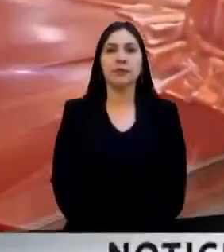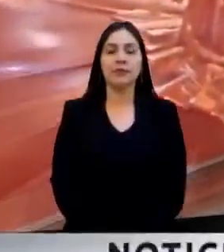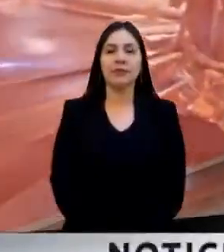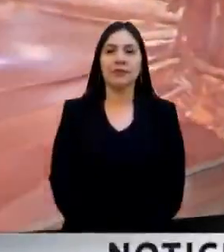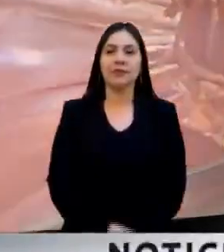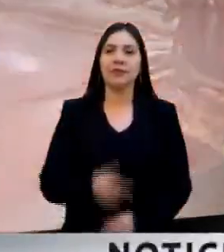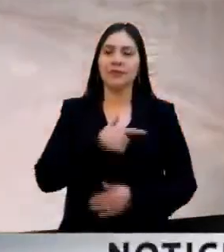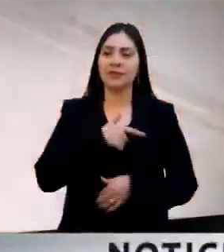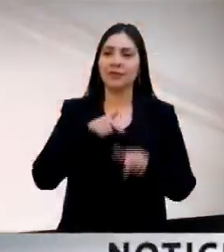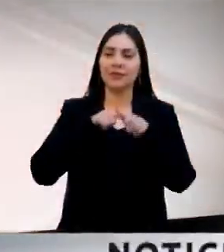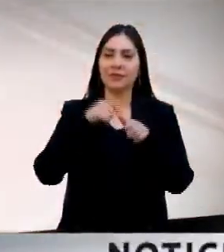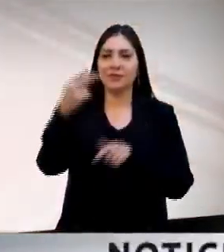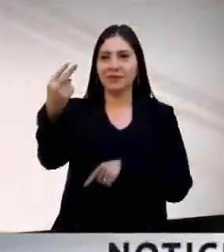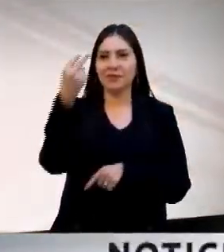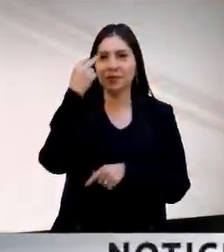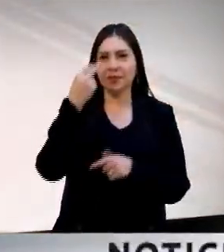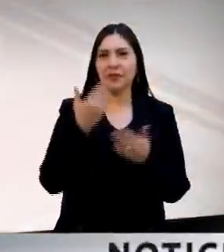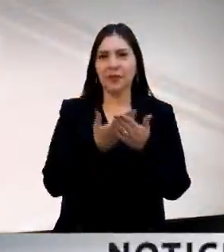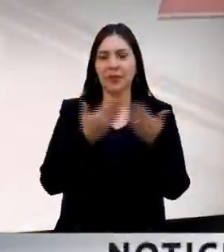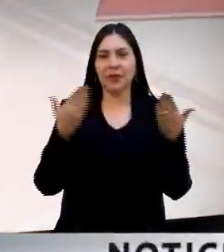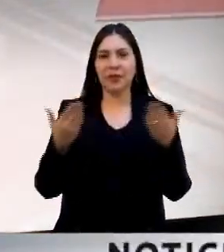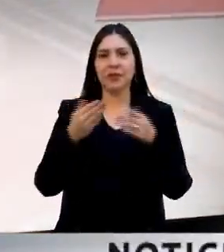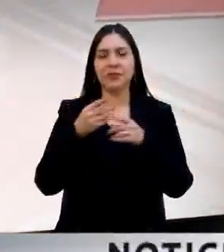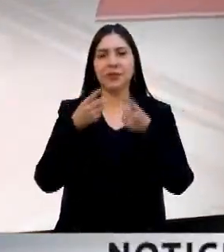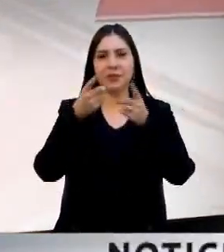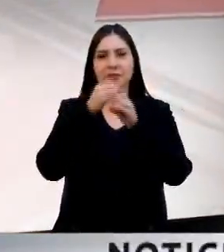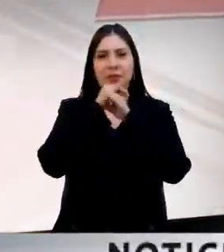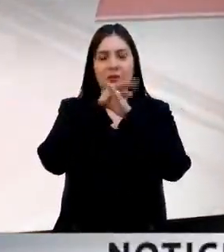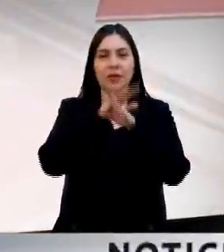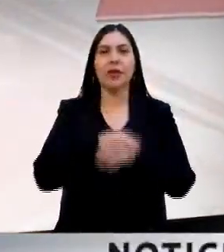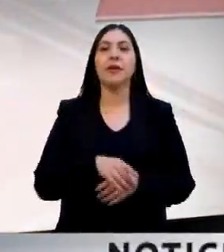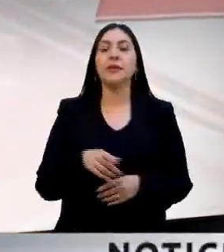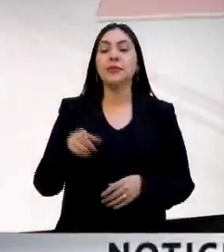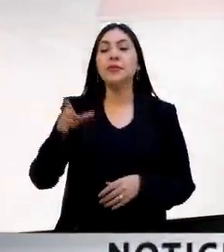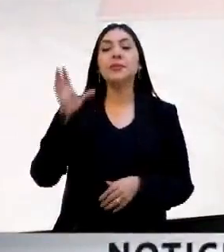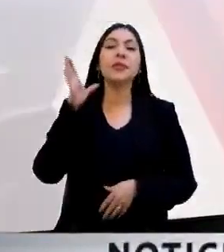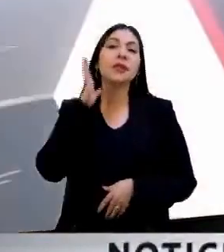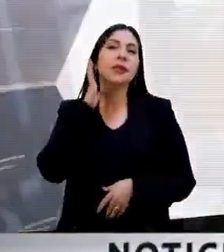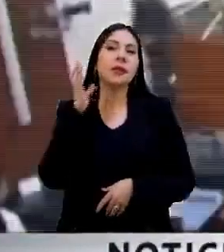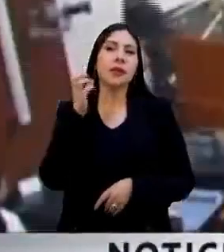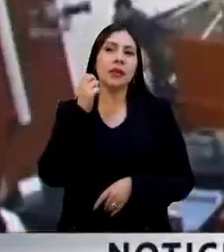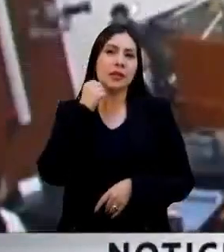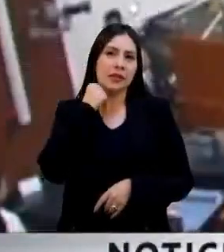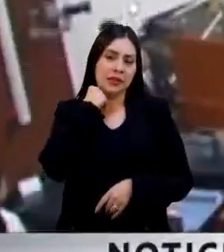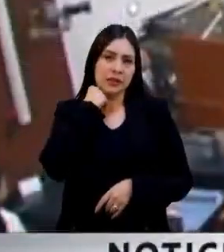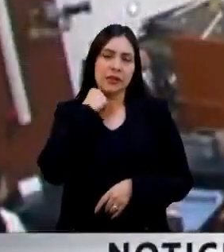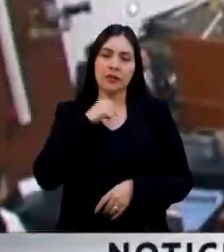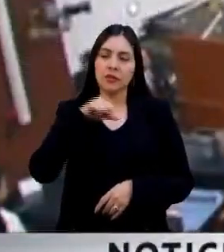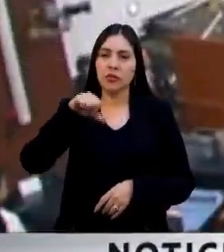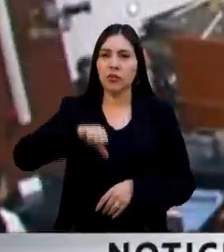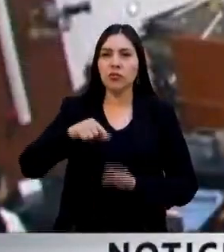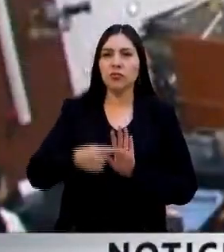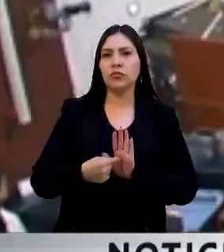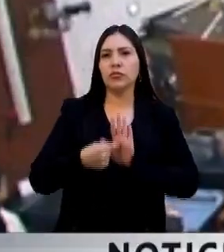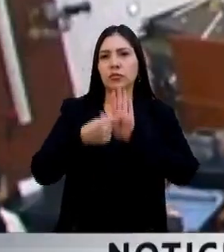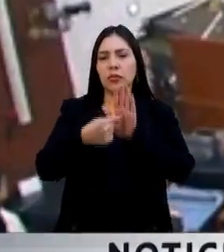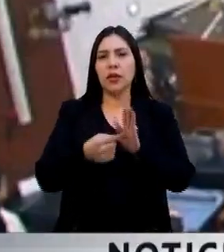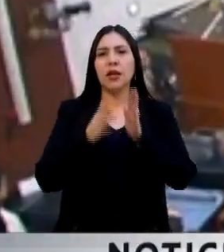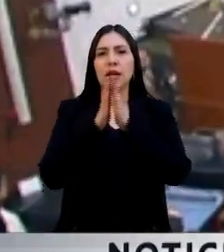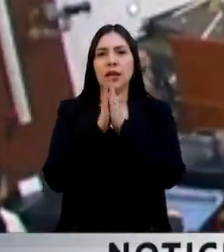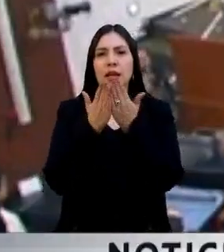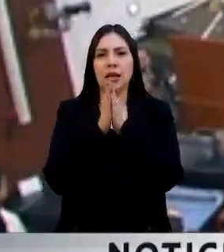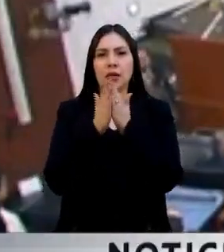Qué gusto que continúe con nosotros. Vámonos con la información. En el Senado de la República se presentó el libro El futuro de la educación superior en